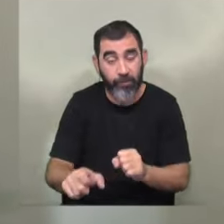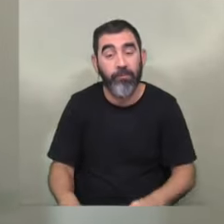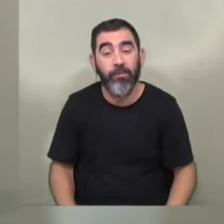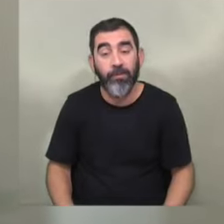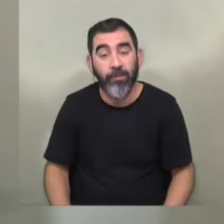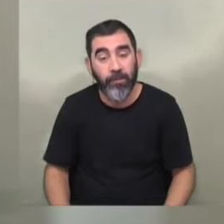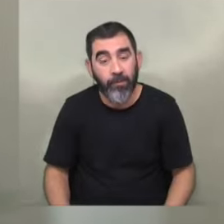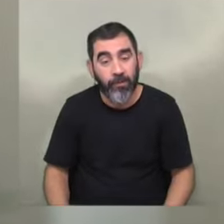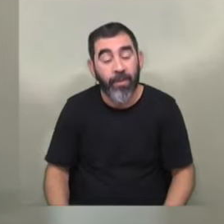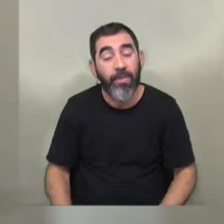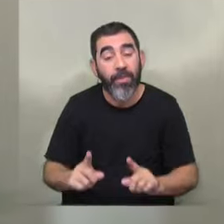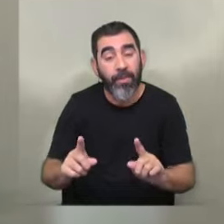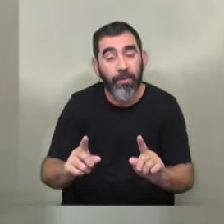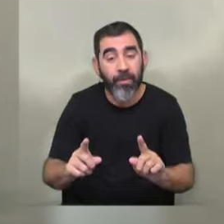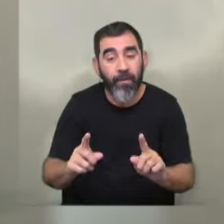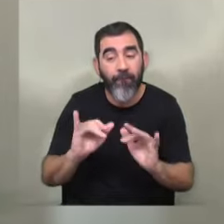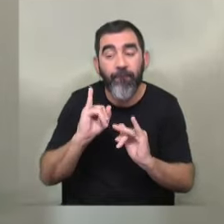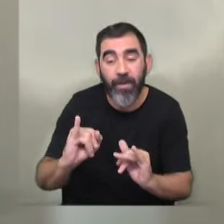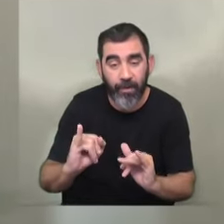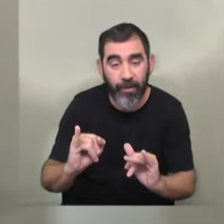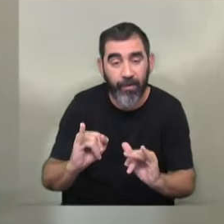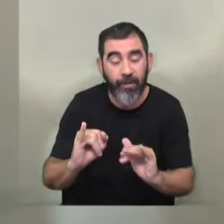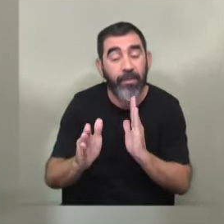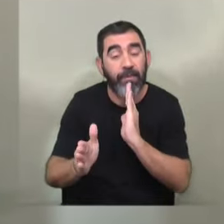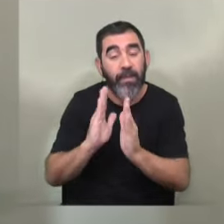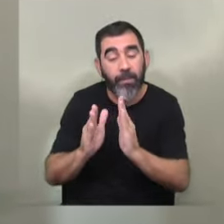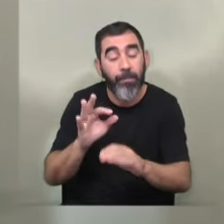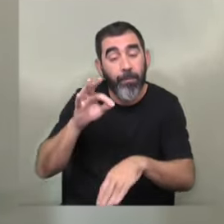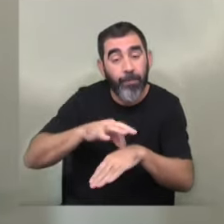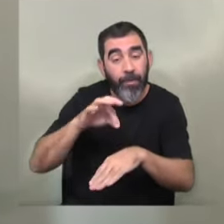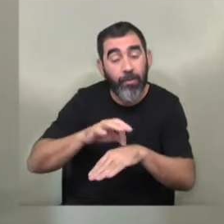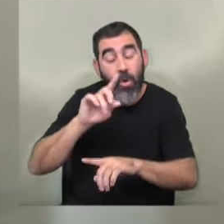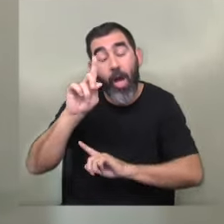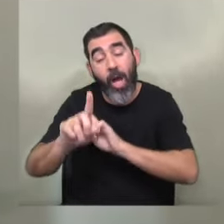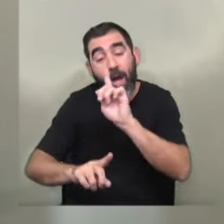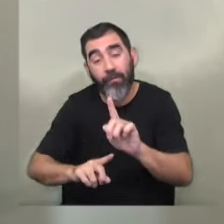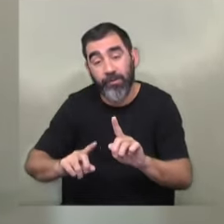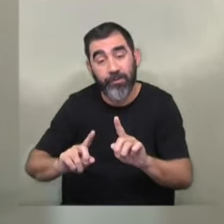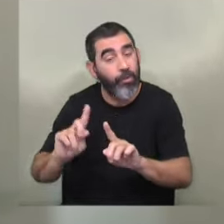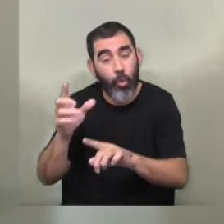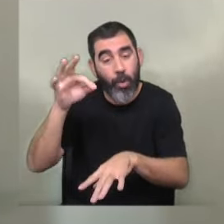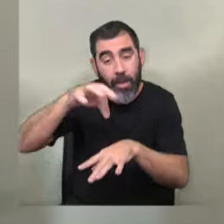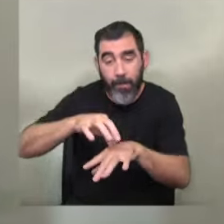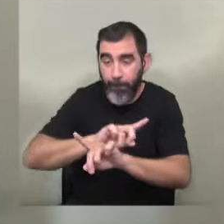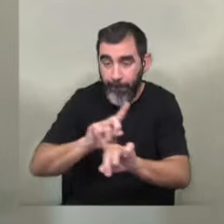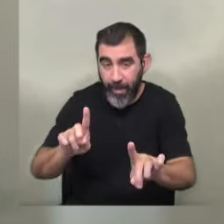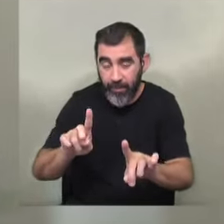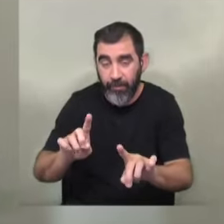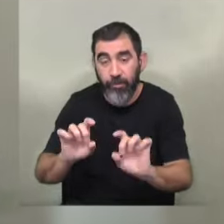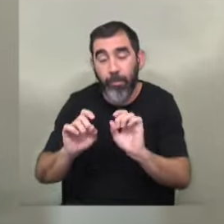pelo, tiene que estar estacionada, o sea, con un tratamiento médico que muchas veces no es el implante capilar, sino que